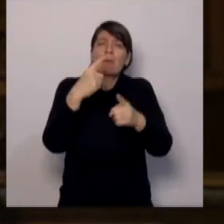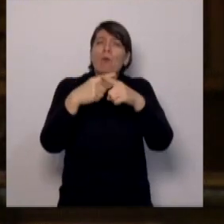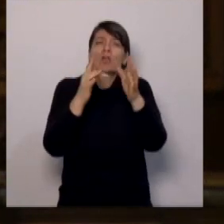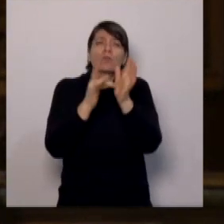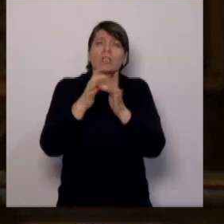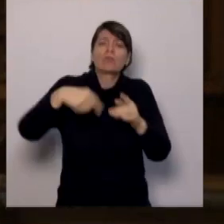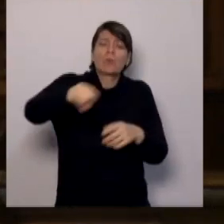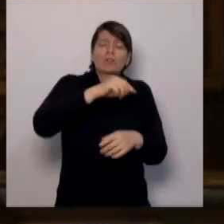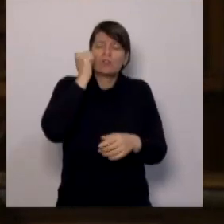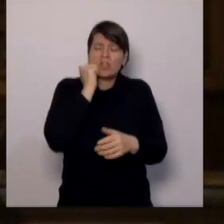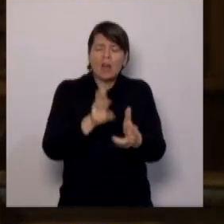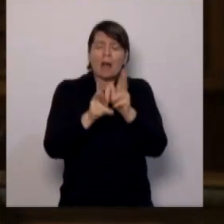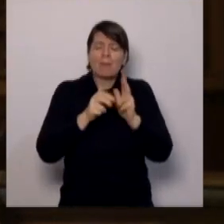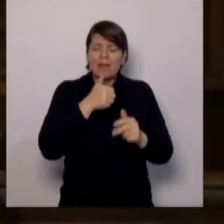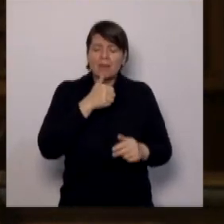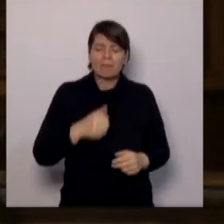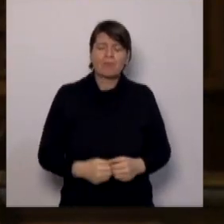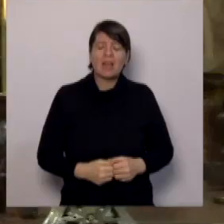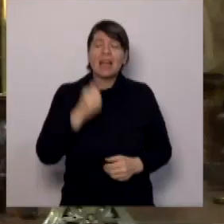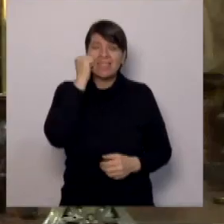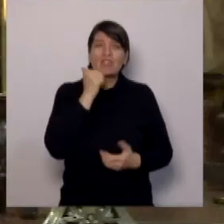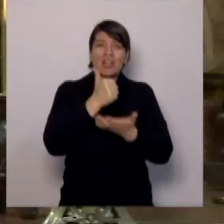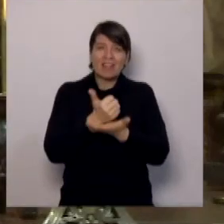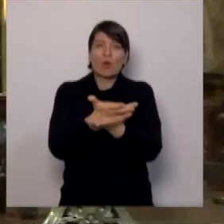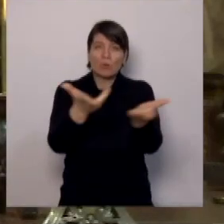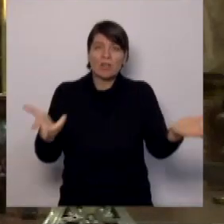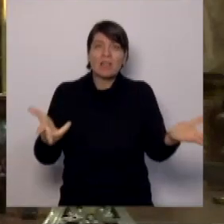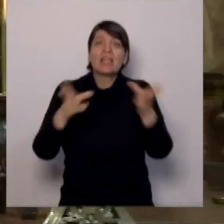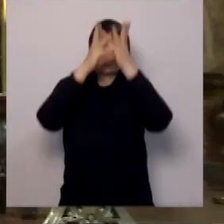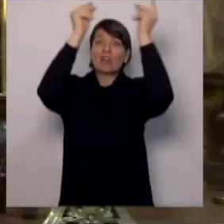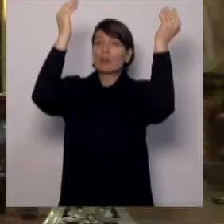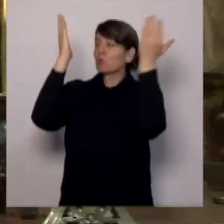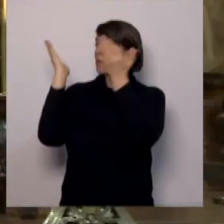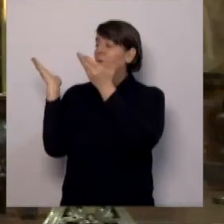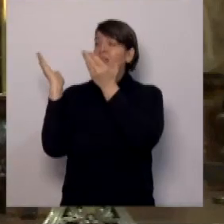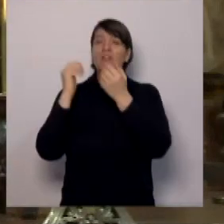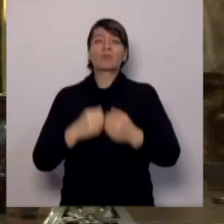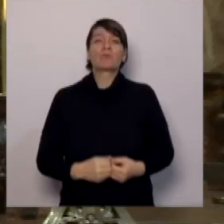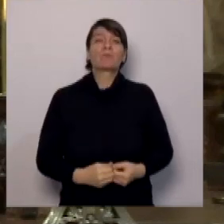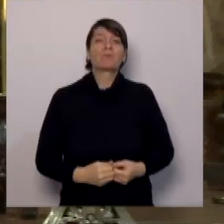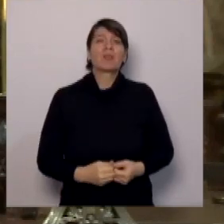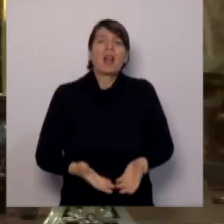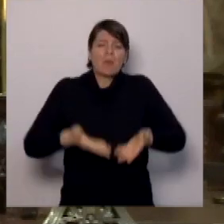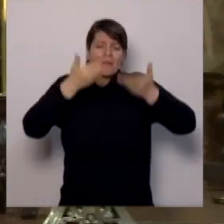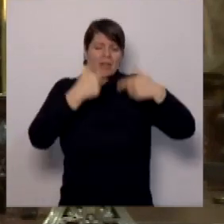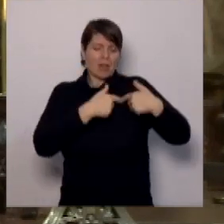por Jesucristo nuestro Señor. El Señor esté con ustedes.